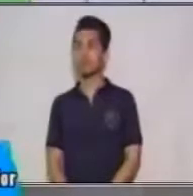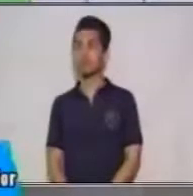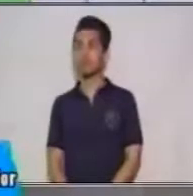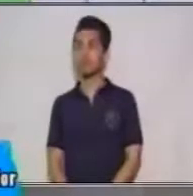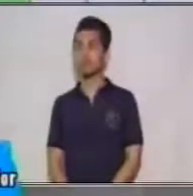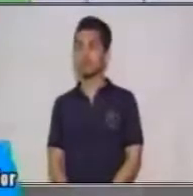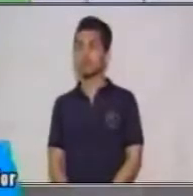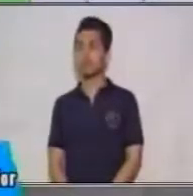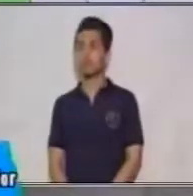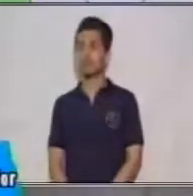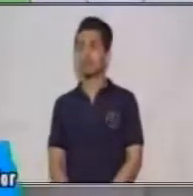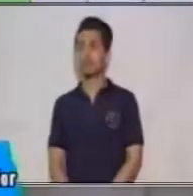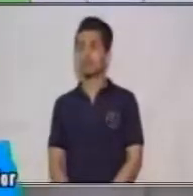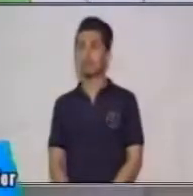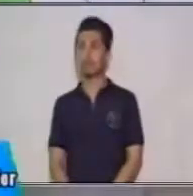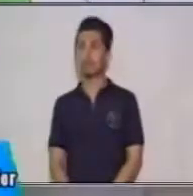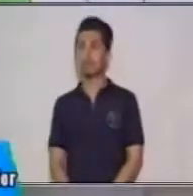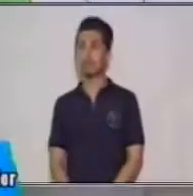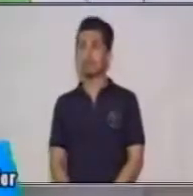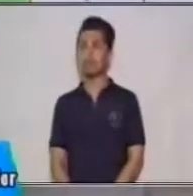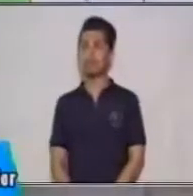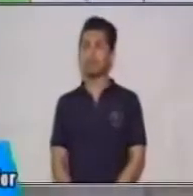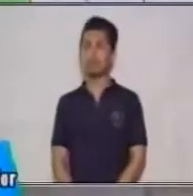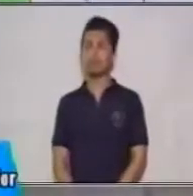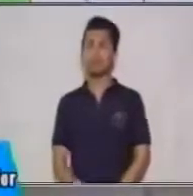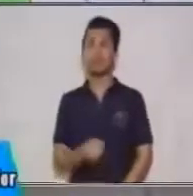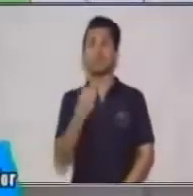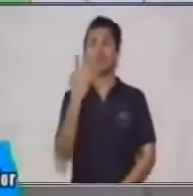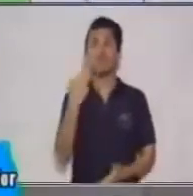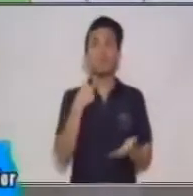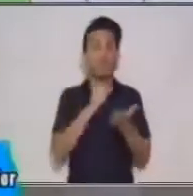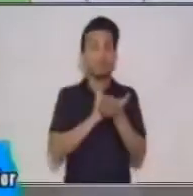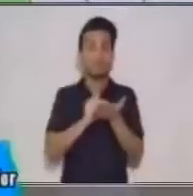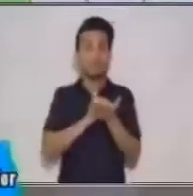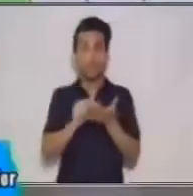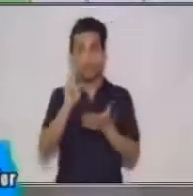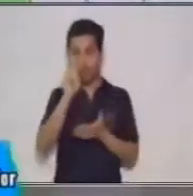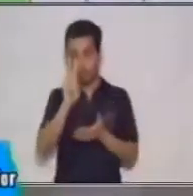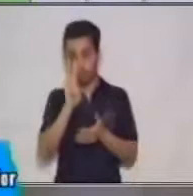ver, primero antes de la pregunta, ¿cuántas pinté? 2.